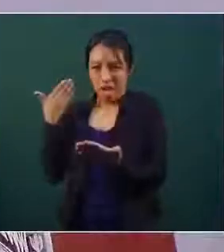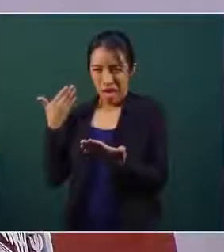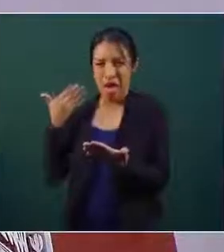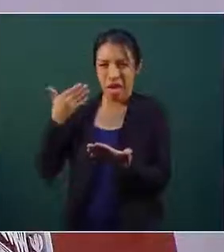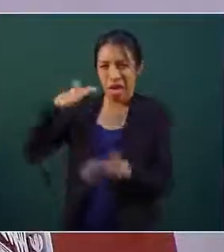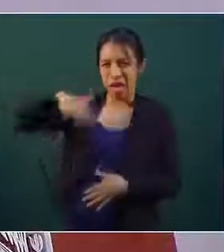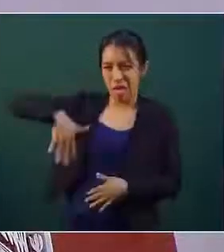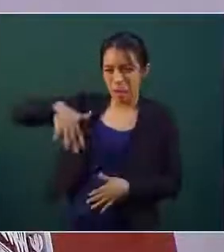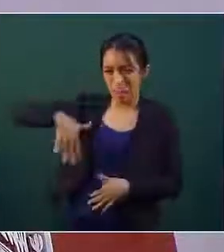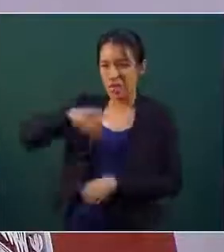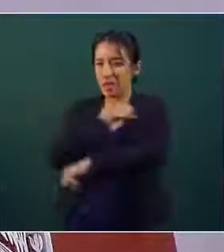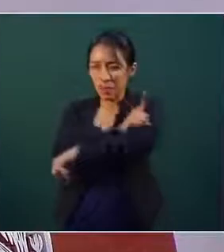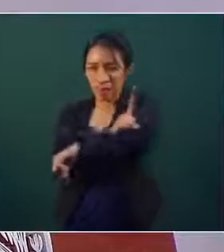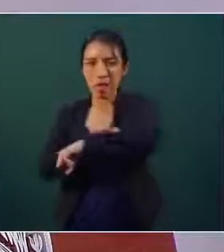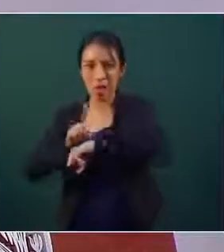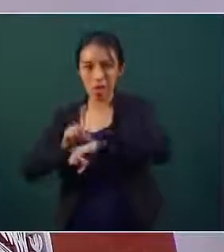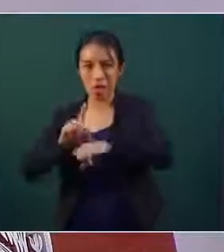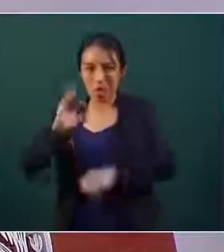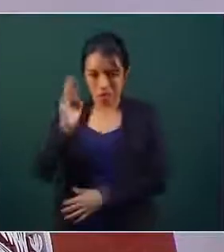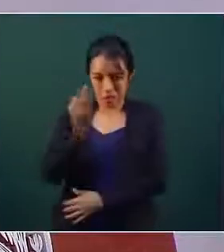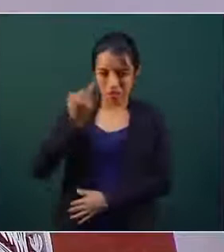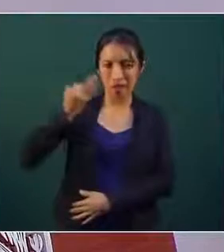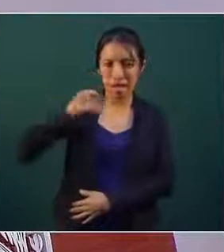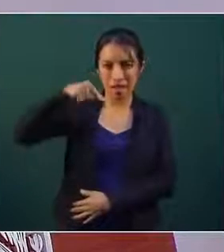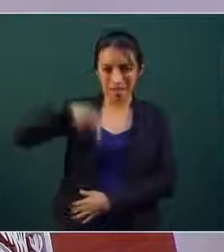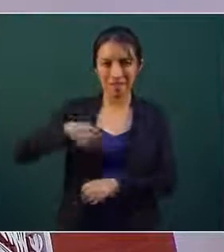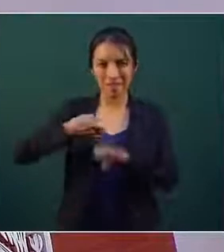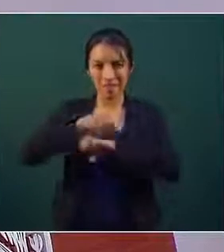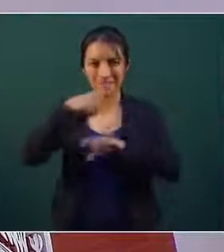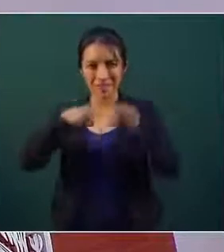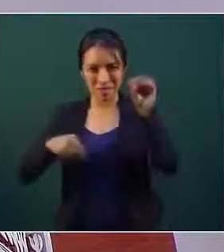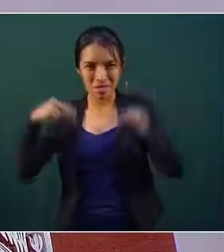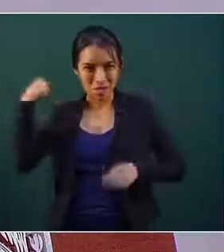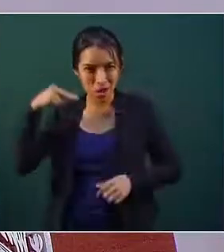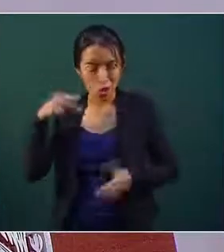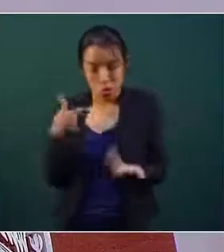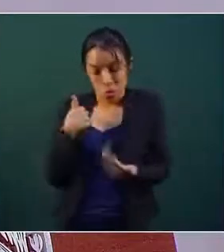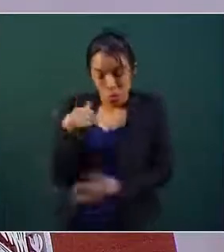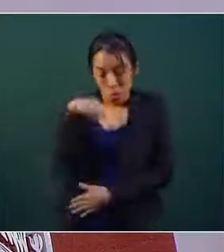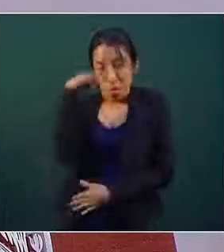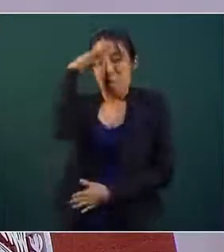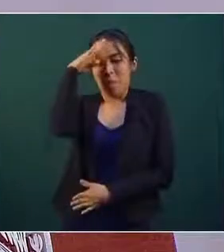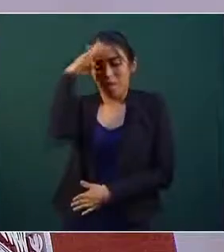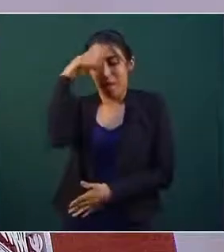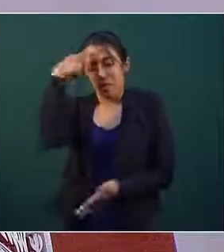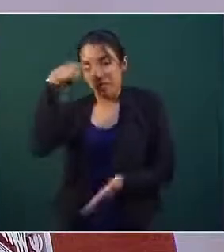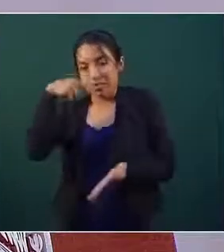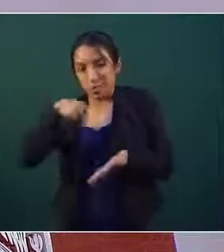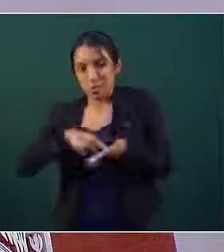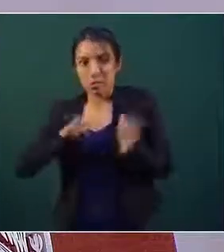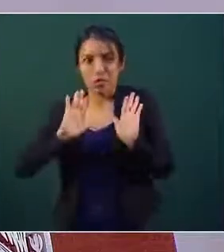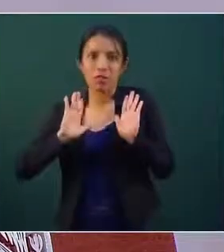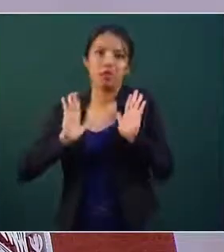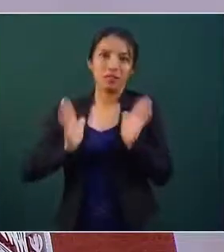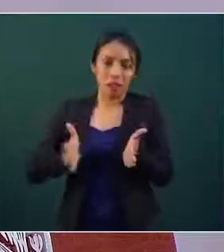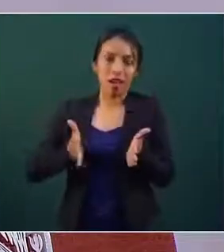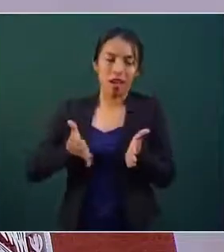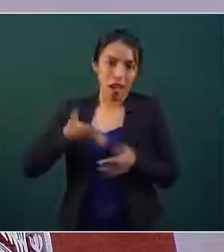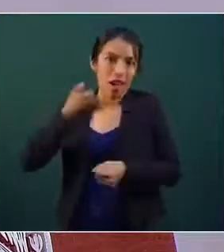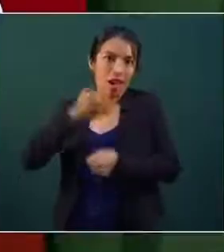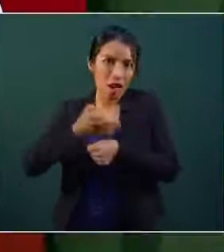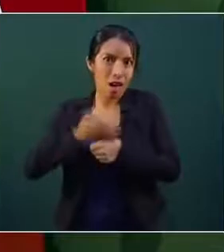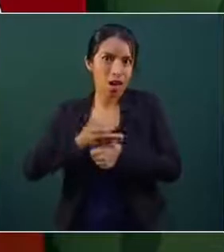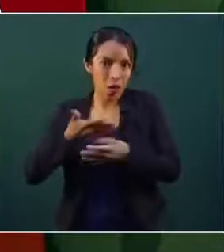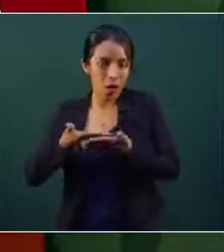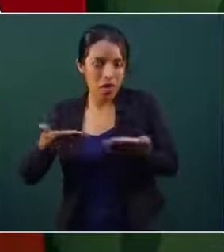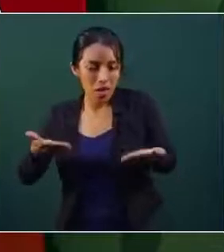delegado federal aquí en Veracruz, pensamos que ya a estas alturas, ya de este año,